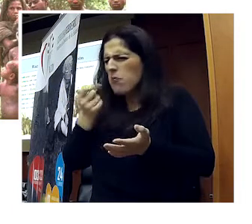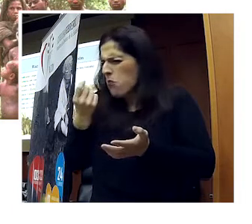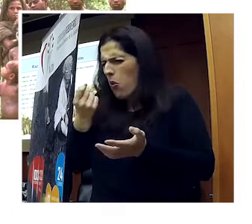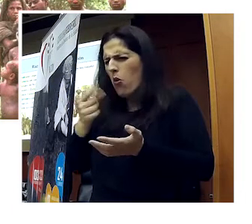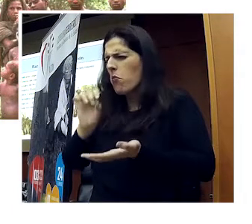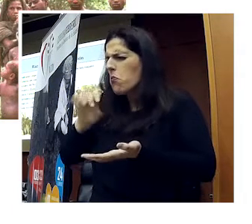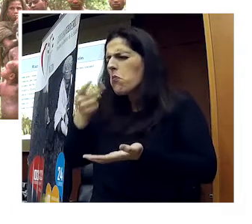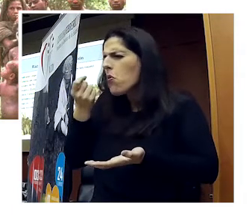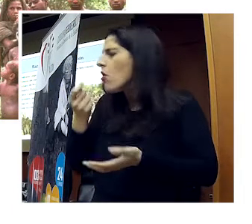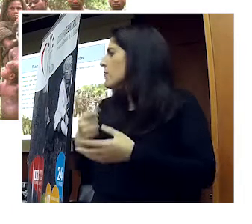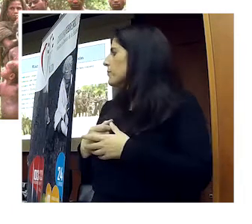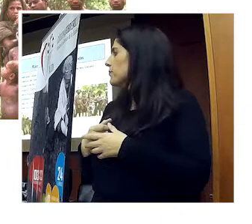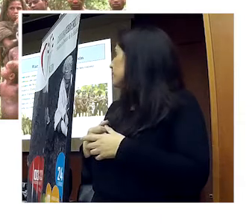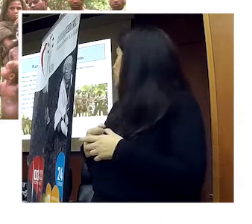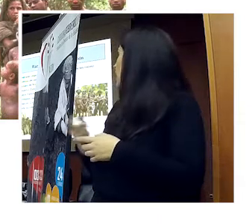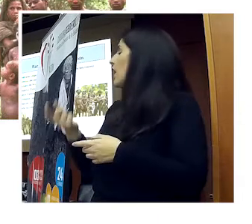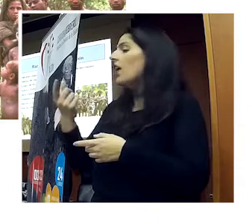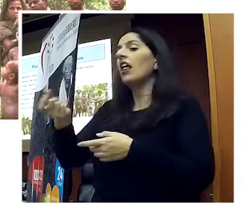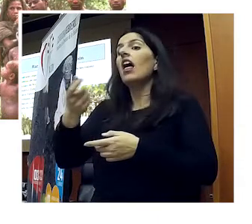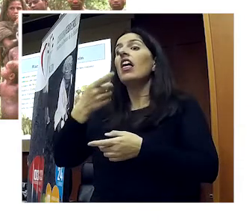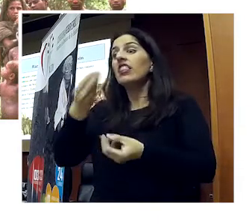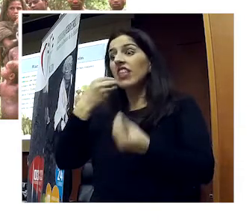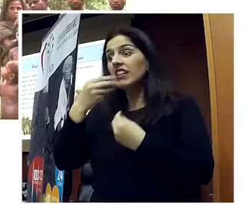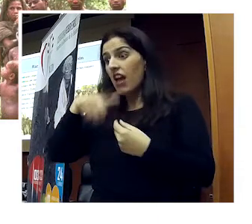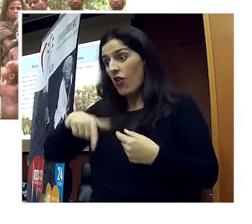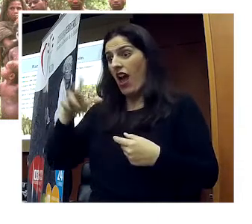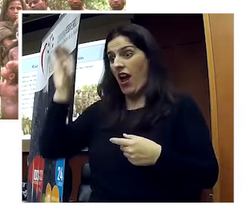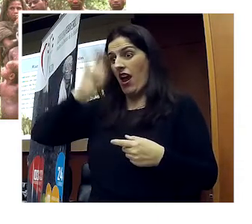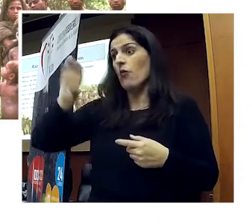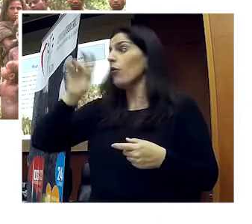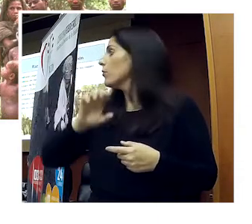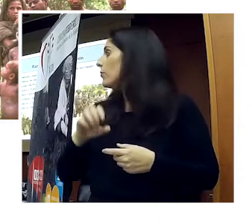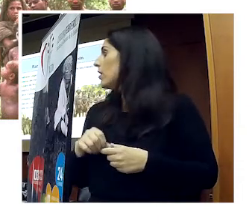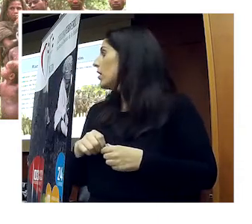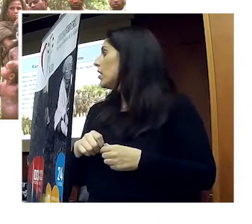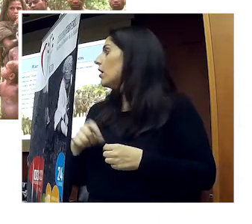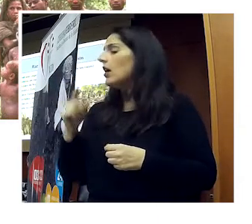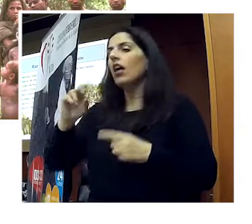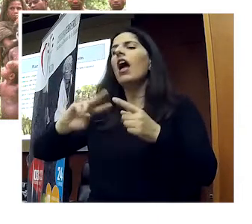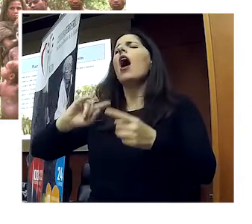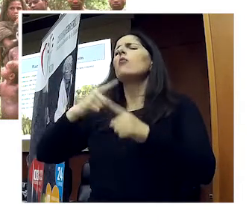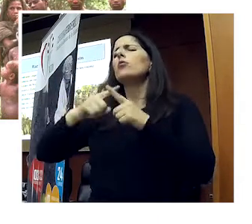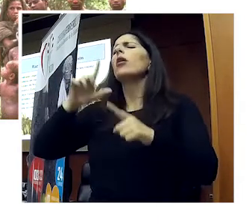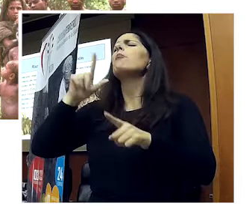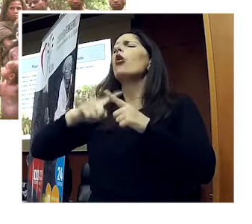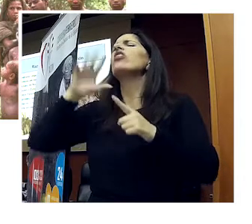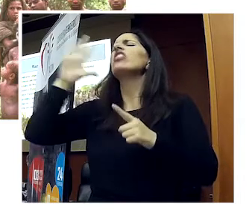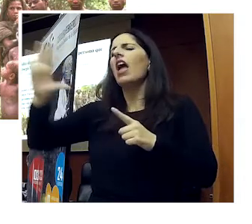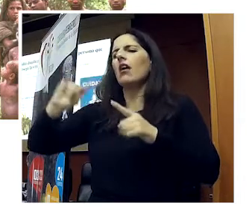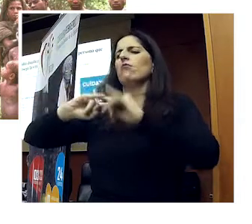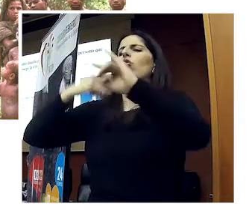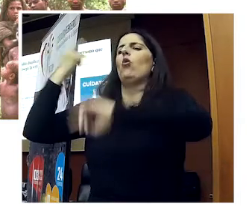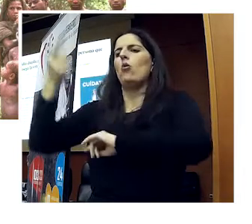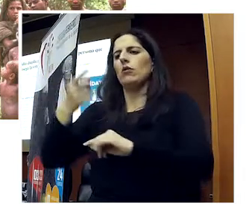¿no? Fijaros que la dieta occidental hoy por hoy, multiplica por 10 prácticamente este consumo. Entonces tenemos un consumo de